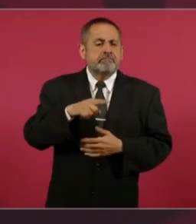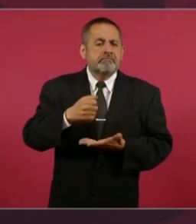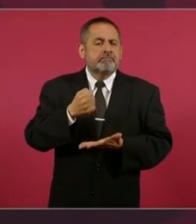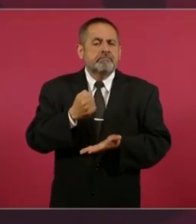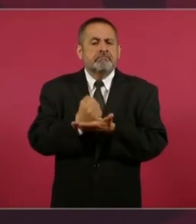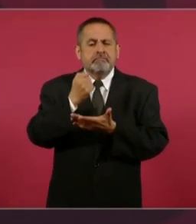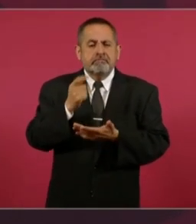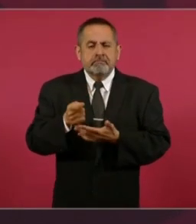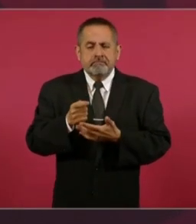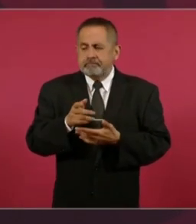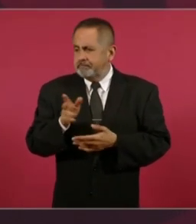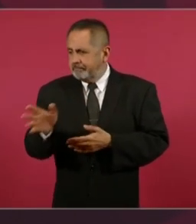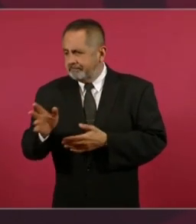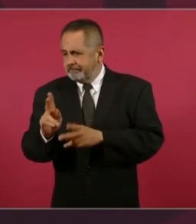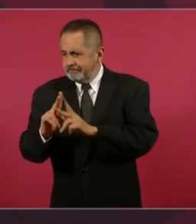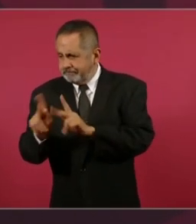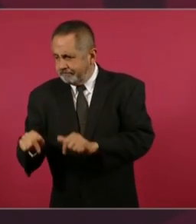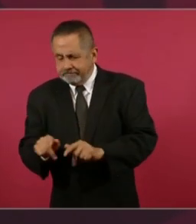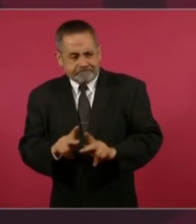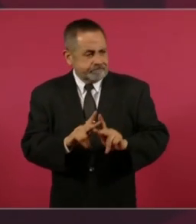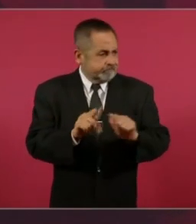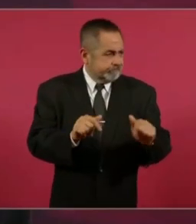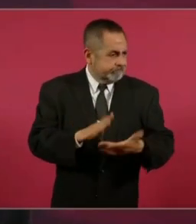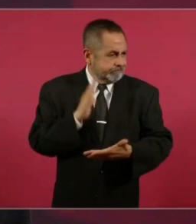un cese al